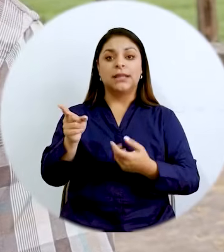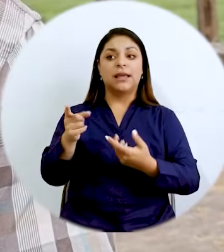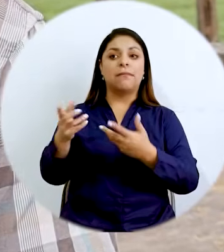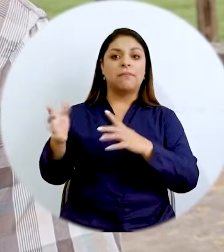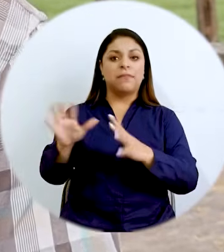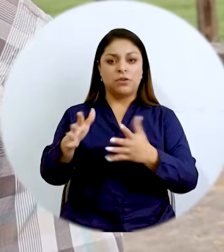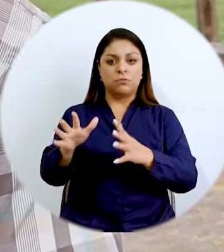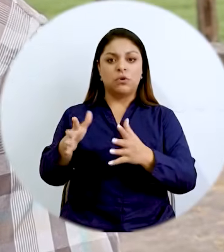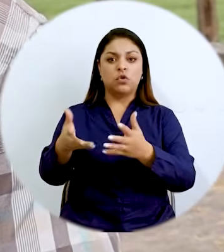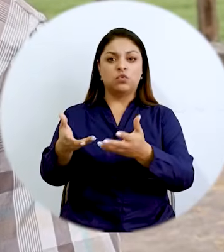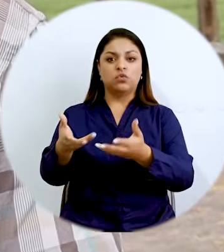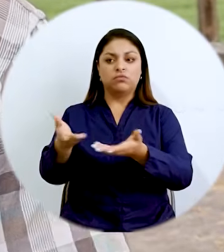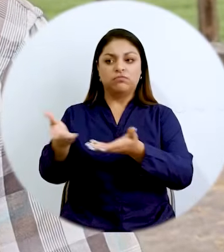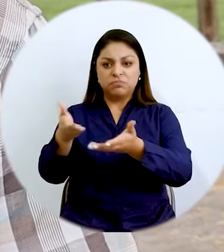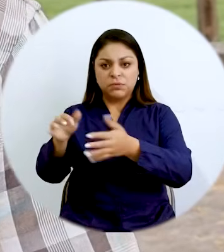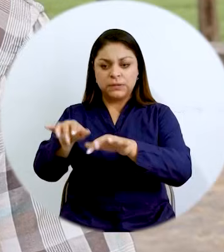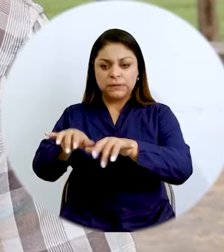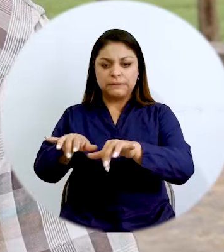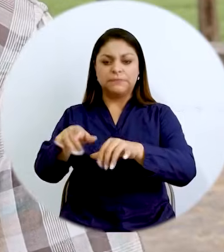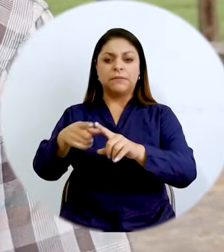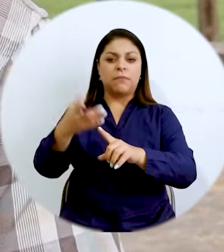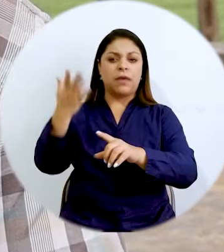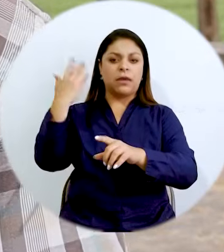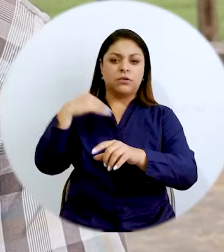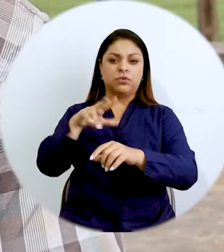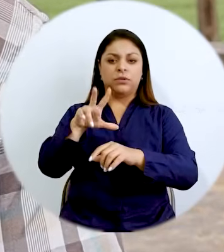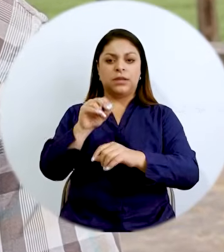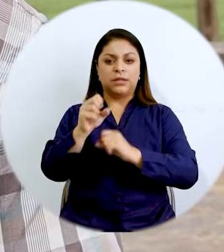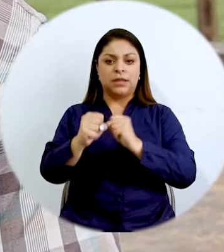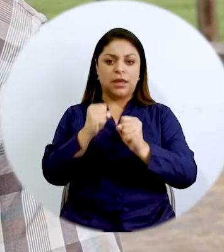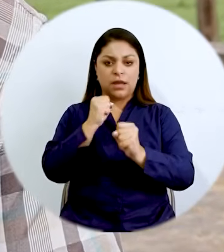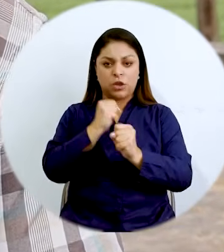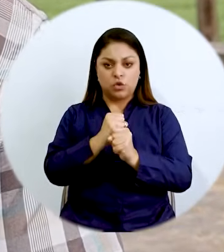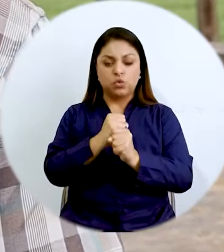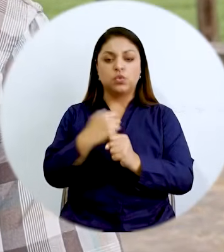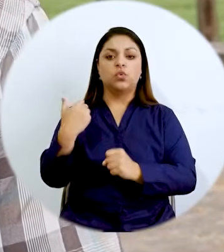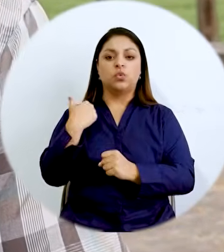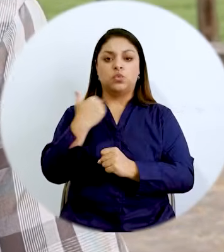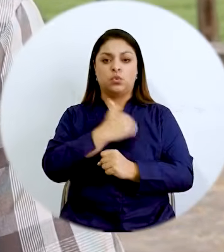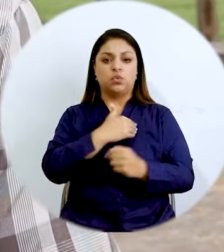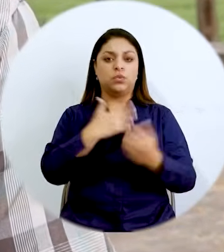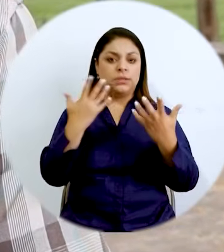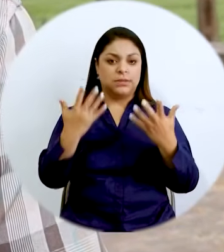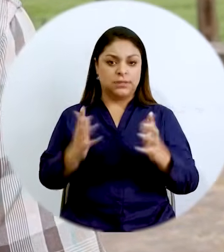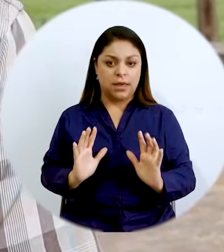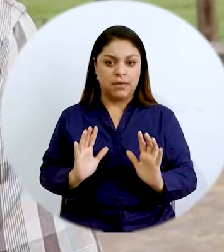Van bien y con nosotros desde aproximadamente hace 30 años.